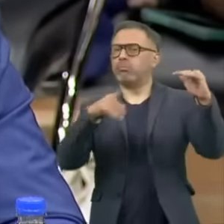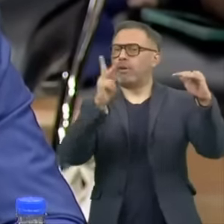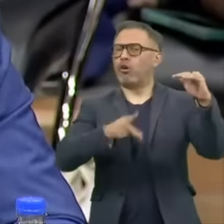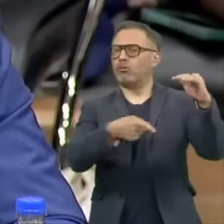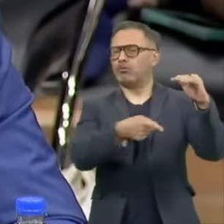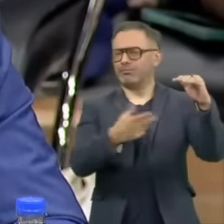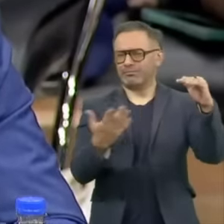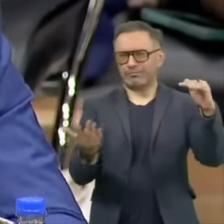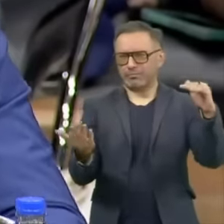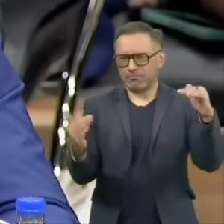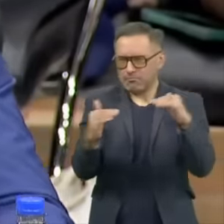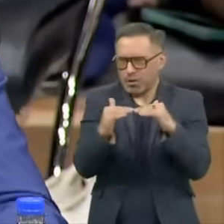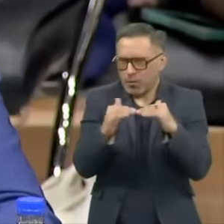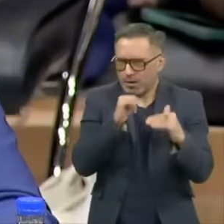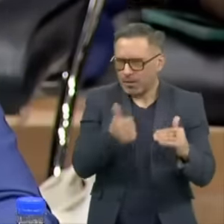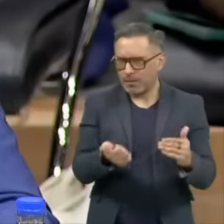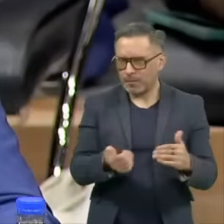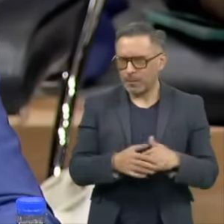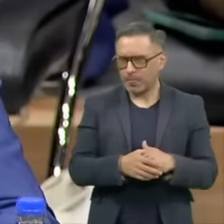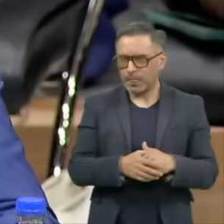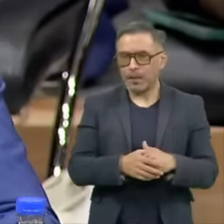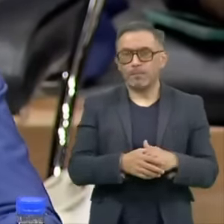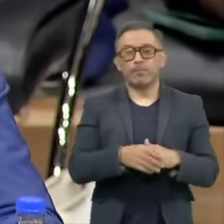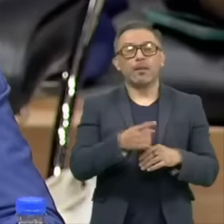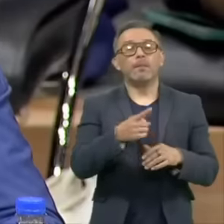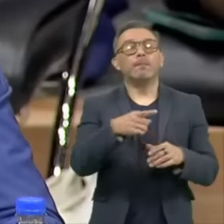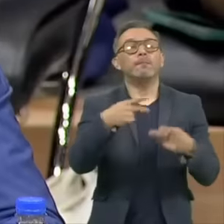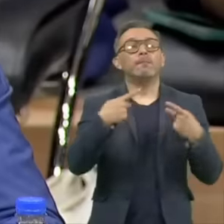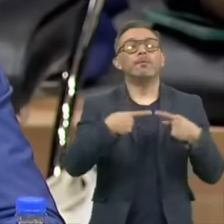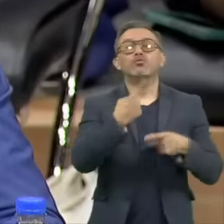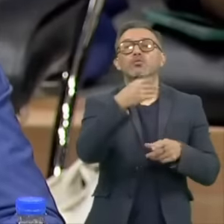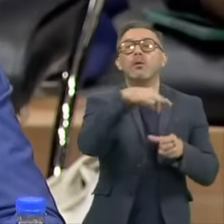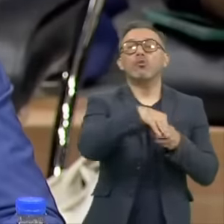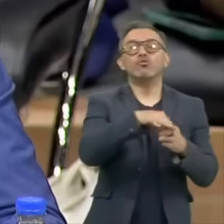A un votante, un voto igual para todos.